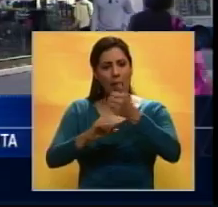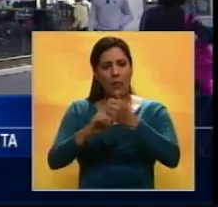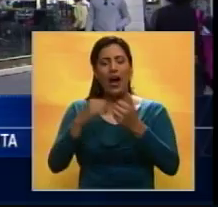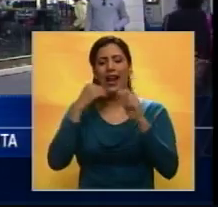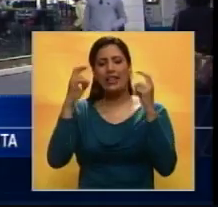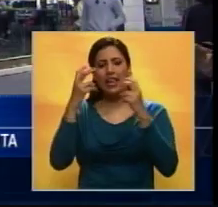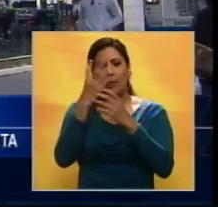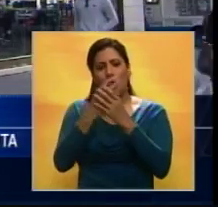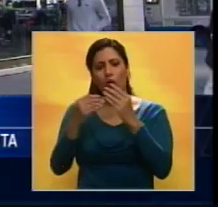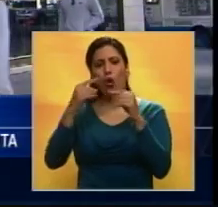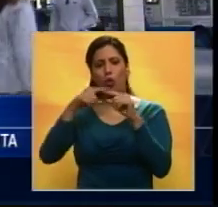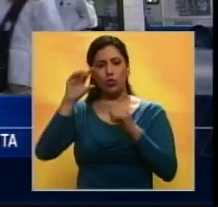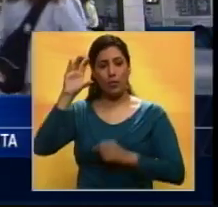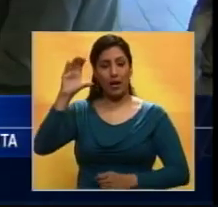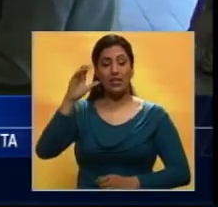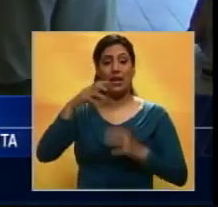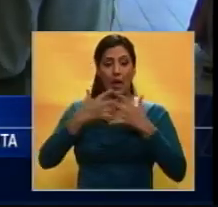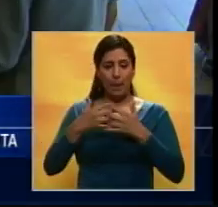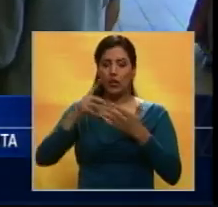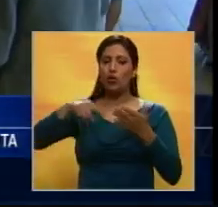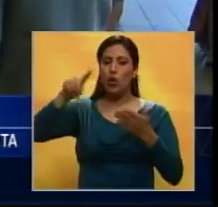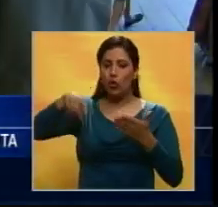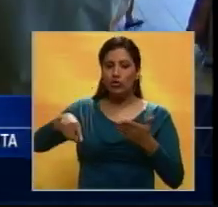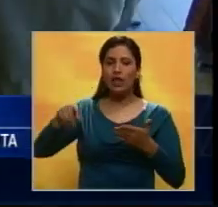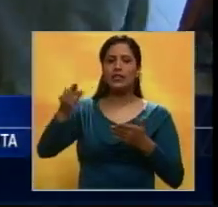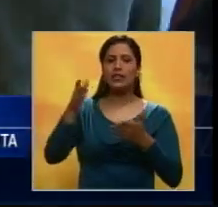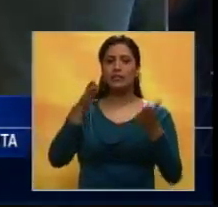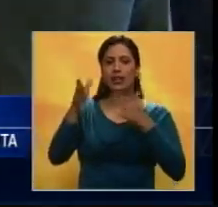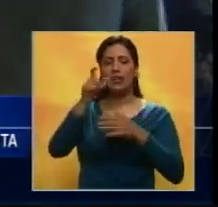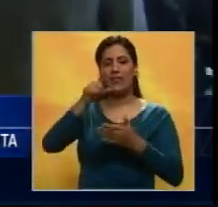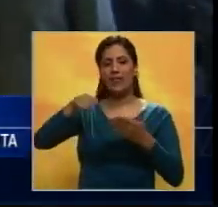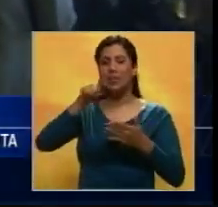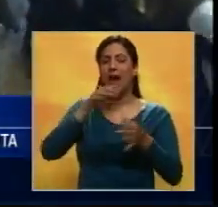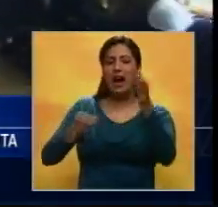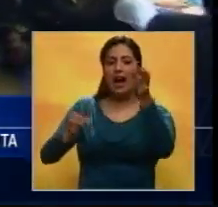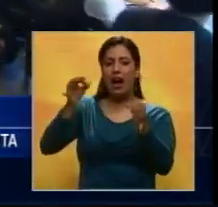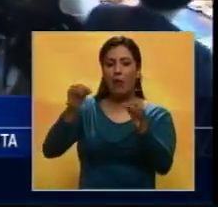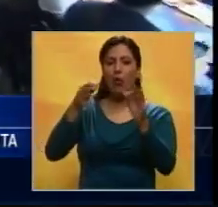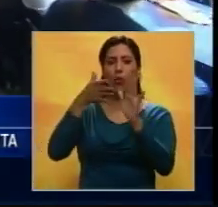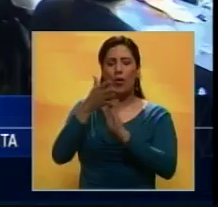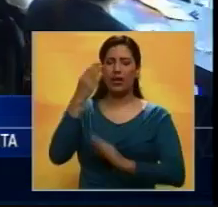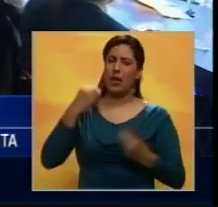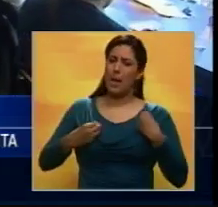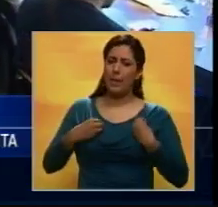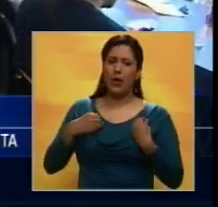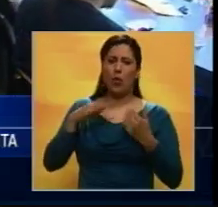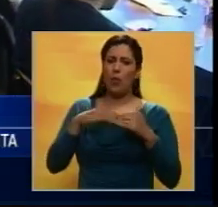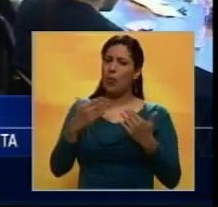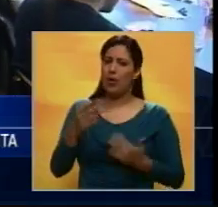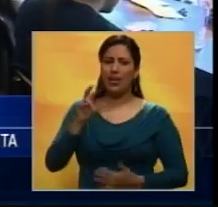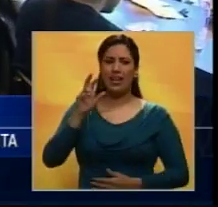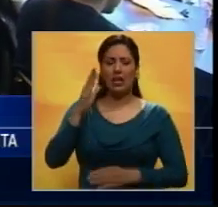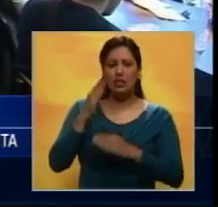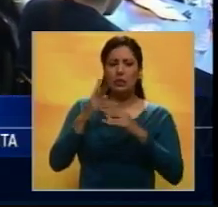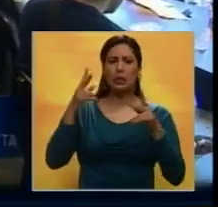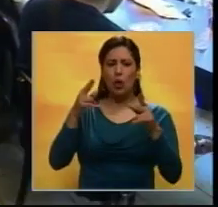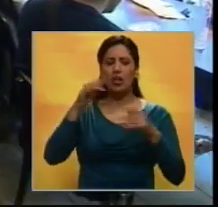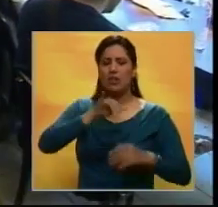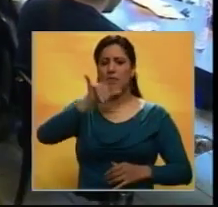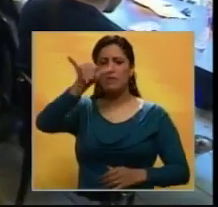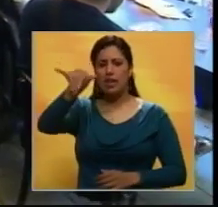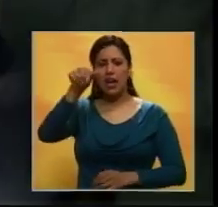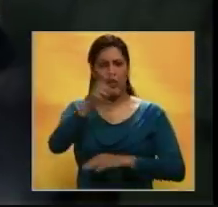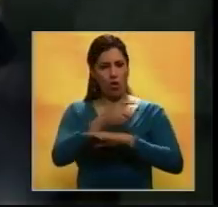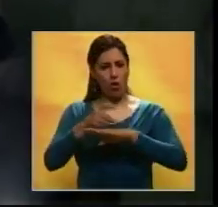en materia de inmigración. La empresa contrató los servicios legales de una firma de abogados ante la preocupación por las restricciones del viaje